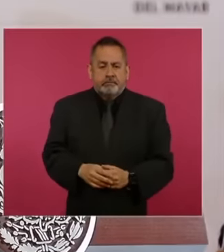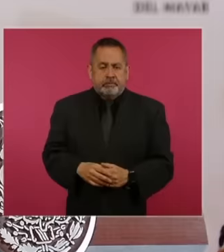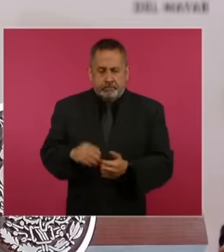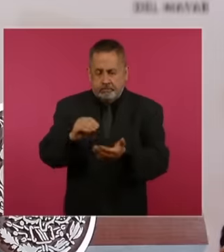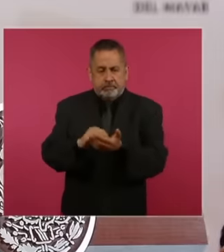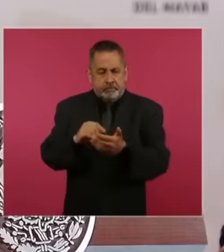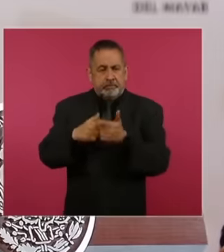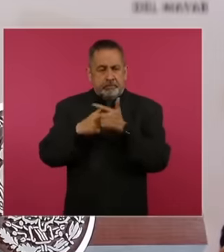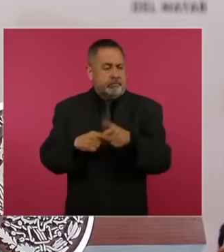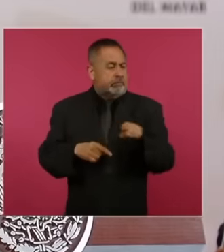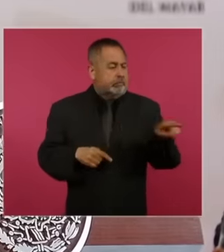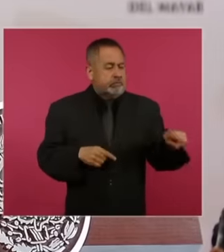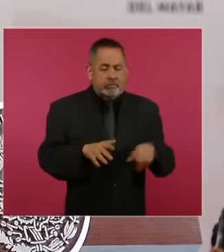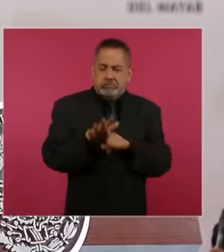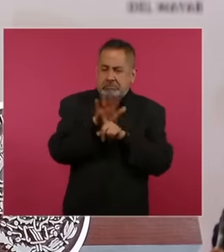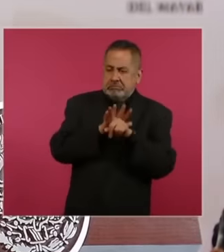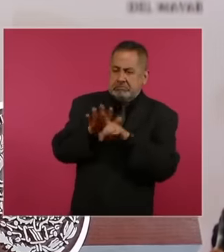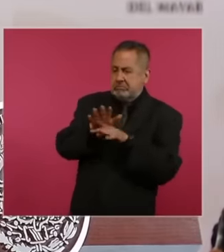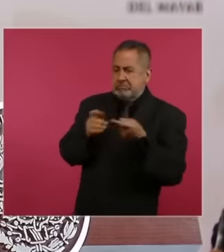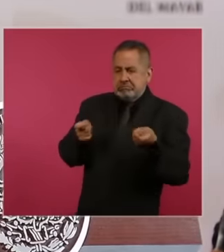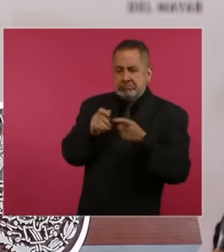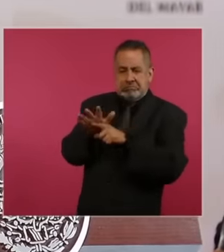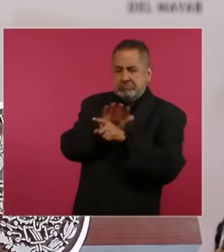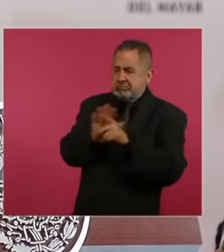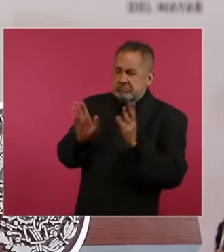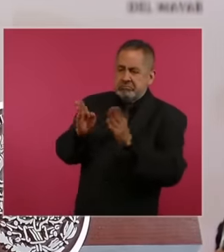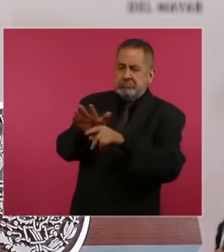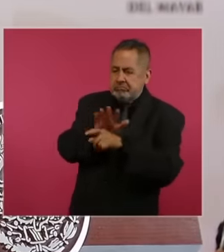continúa la manipulación.